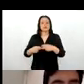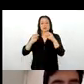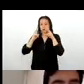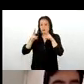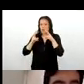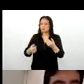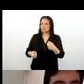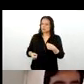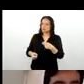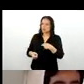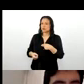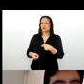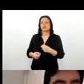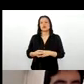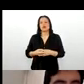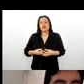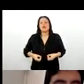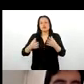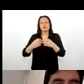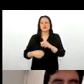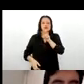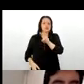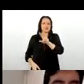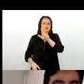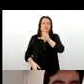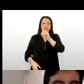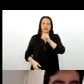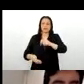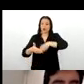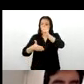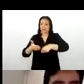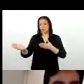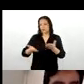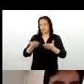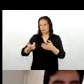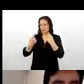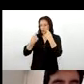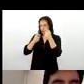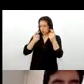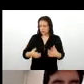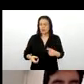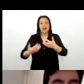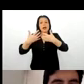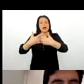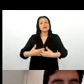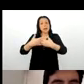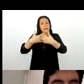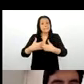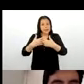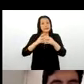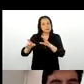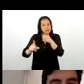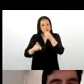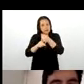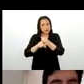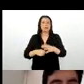dado 230 contratos de servicio turístico, ¿no? Son las empresas que hacen la actividad